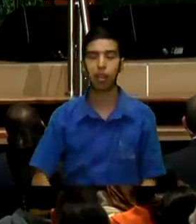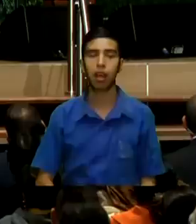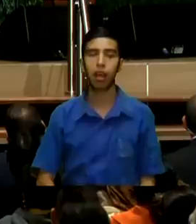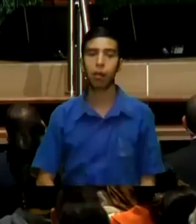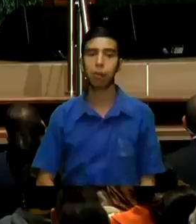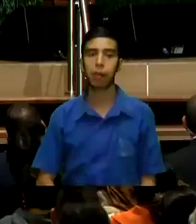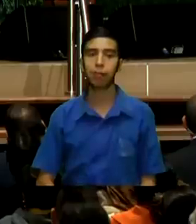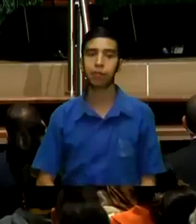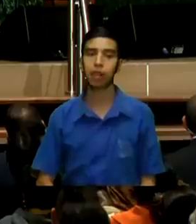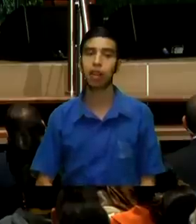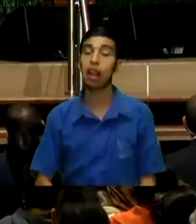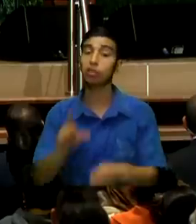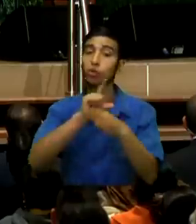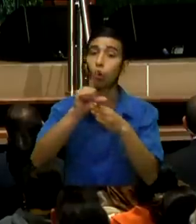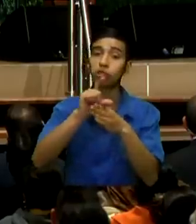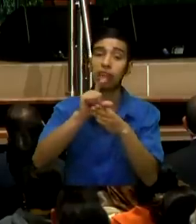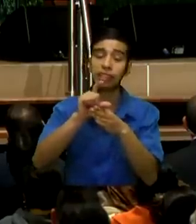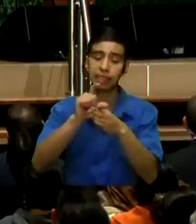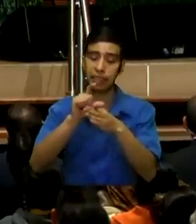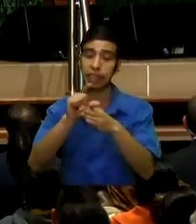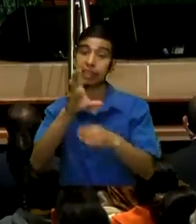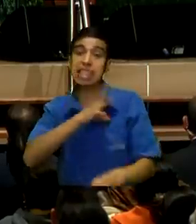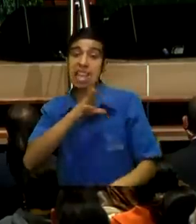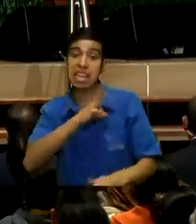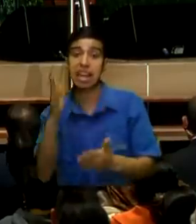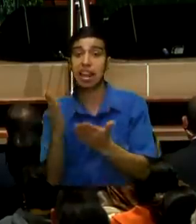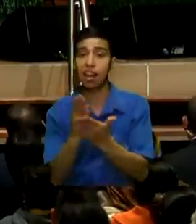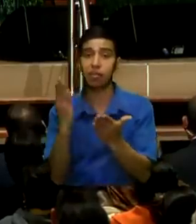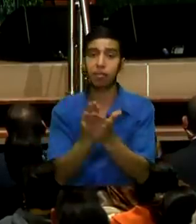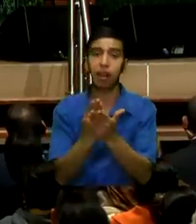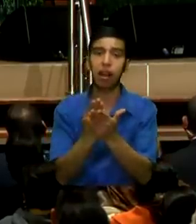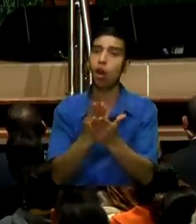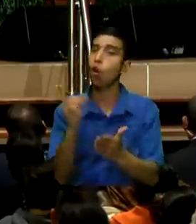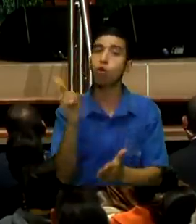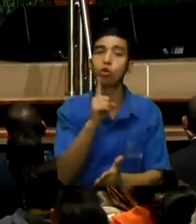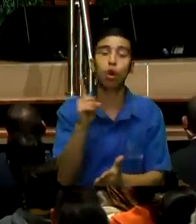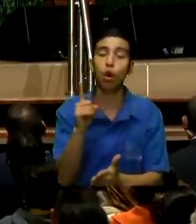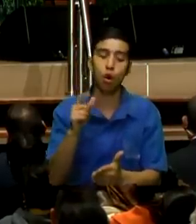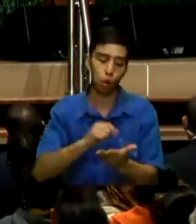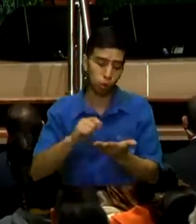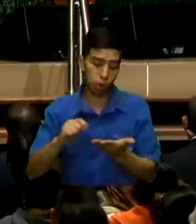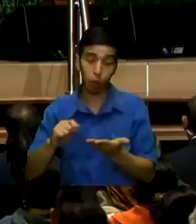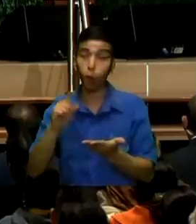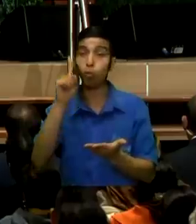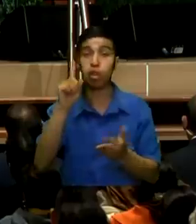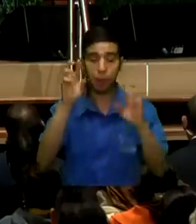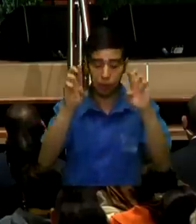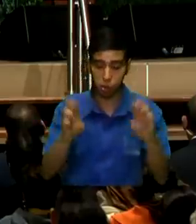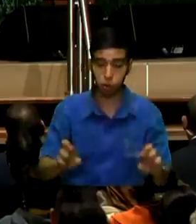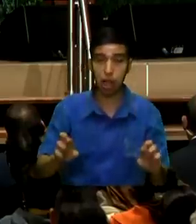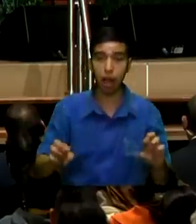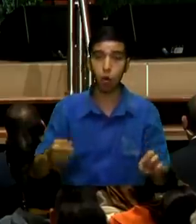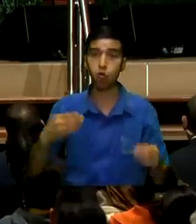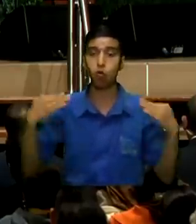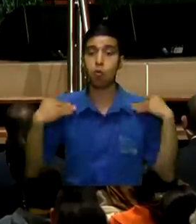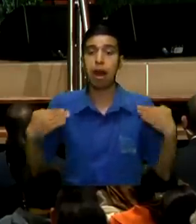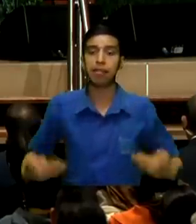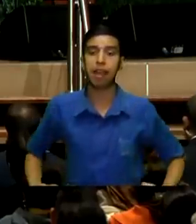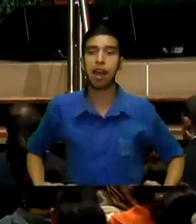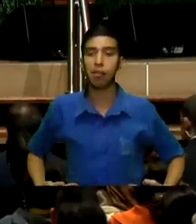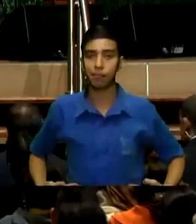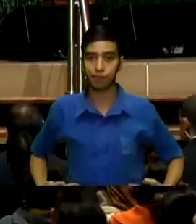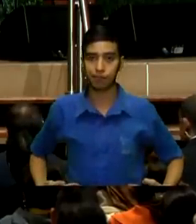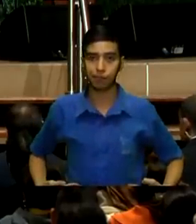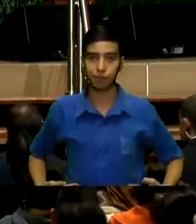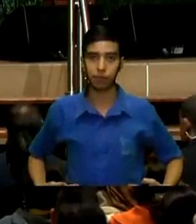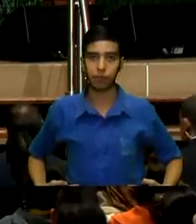que esa encriptación que está en la Biblia no la había escrito una mente humana. Eso lo dijeron los matemáticos, ¿verdad? Yo ya lo